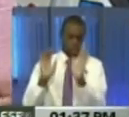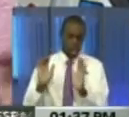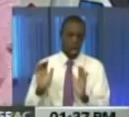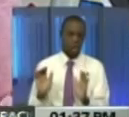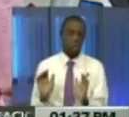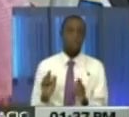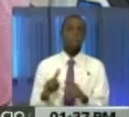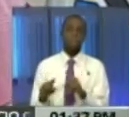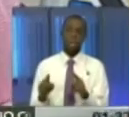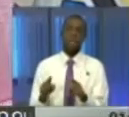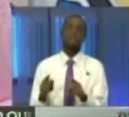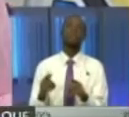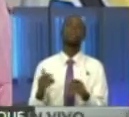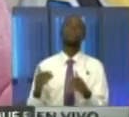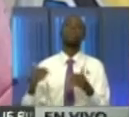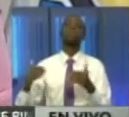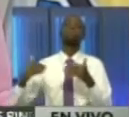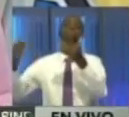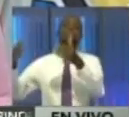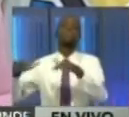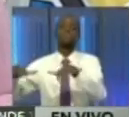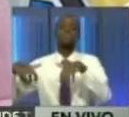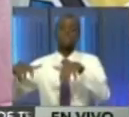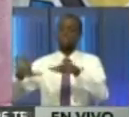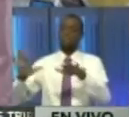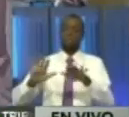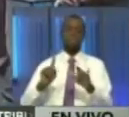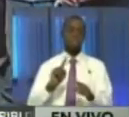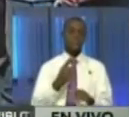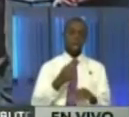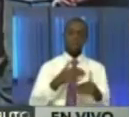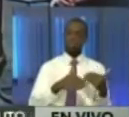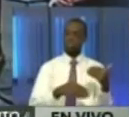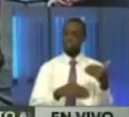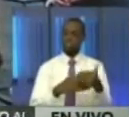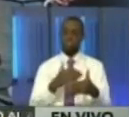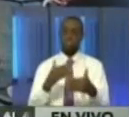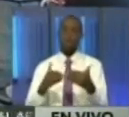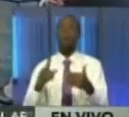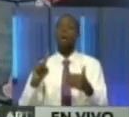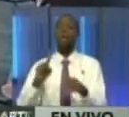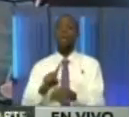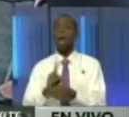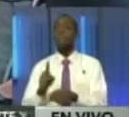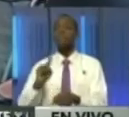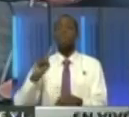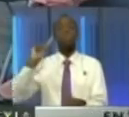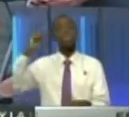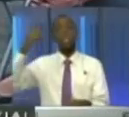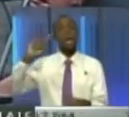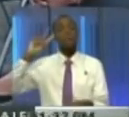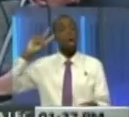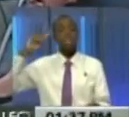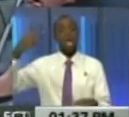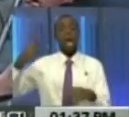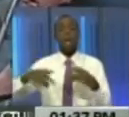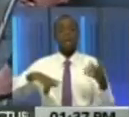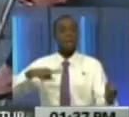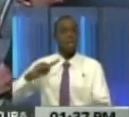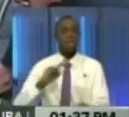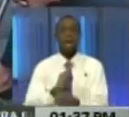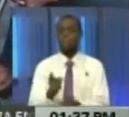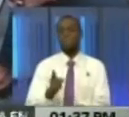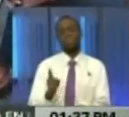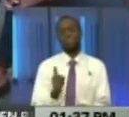pero hay actividades que tú no puedes hacer ni puedes aprovechar en uno o dos días, porque en eso es que se va la seguridad de y